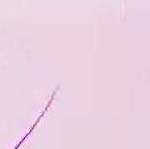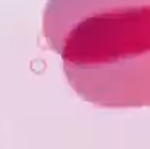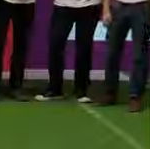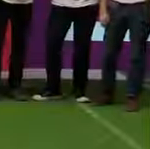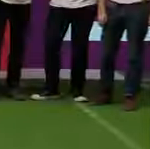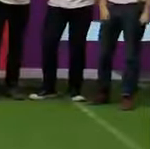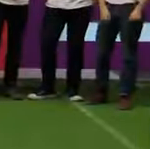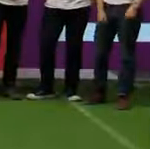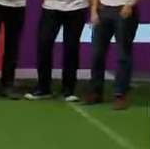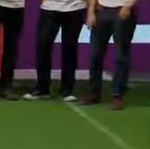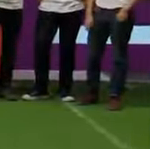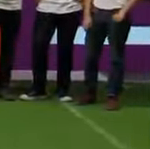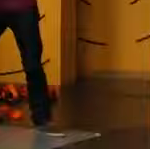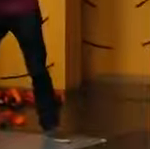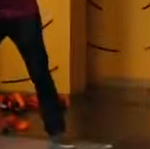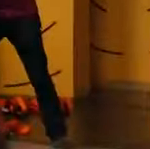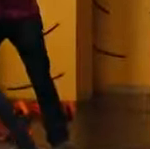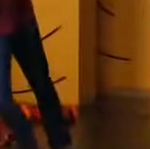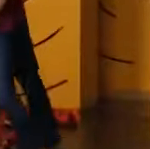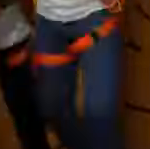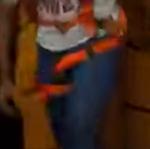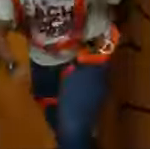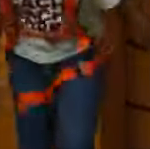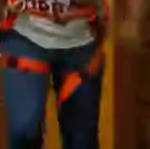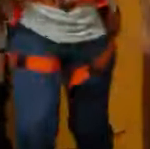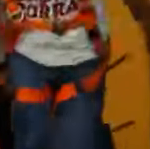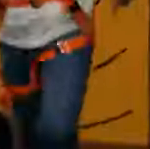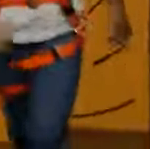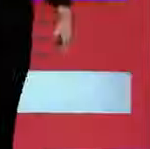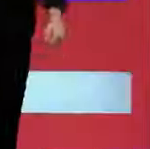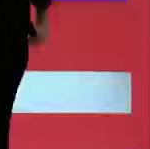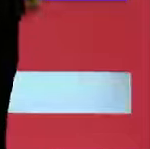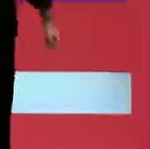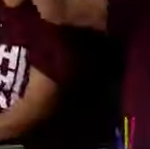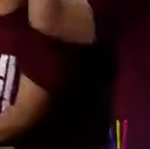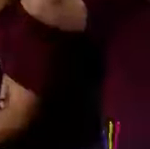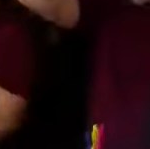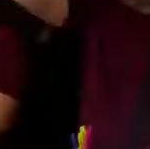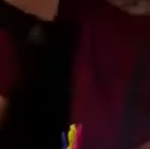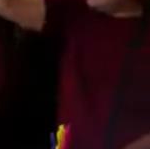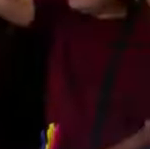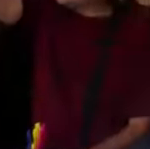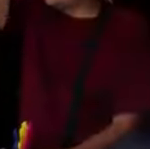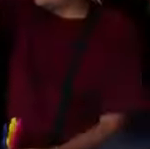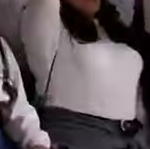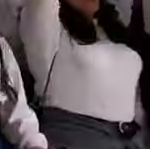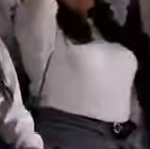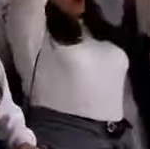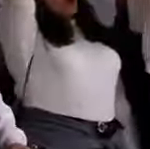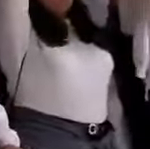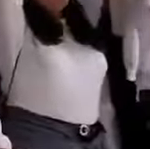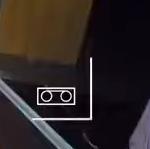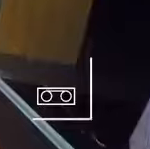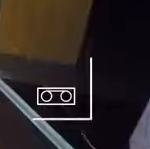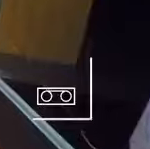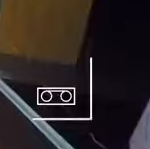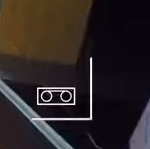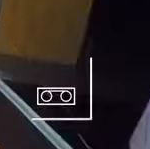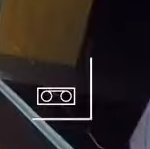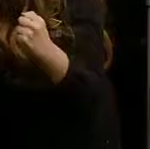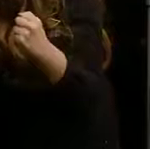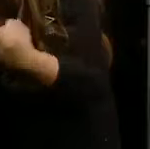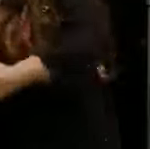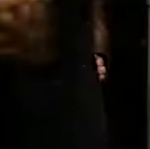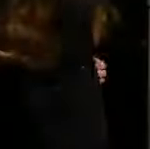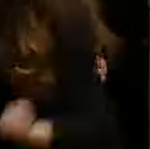politécnico. ¡No puedo creer lo que acaba de pasar! Acompáñanos en el grito de guerra. ¡Bueno! ¡Bueno! Sé